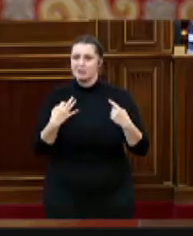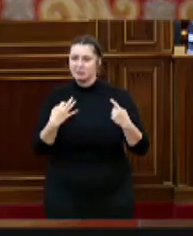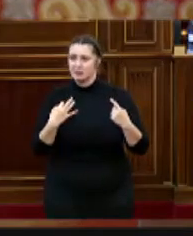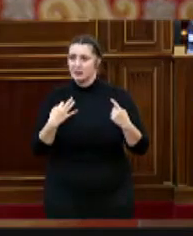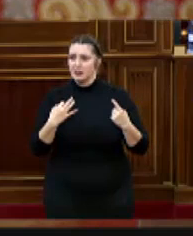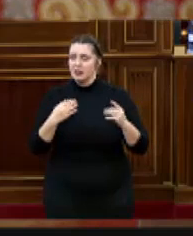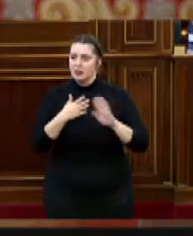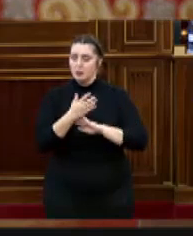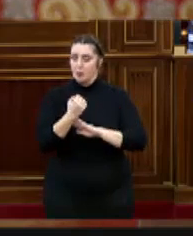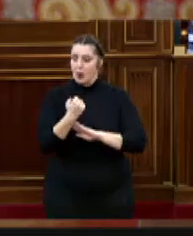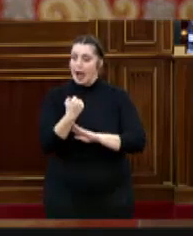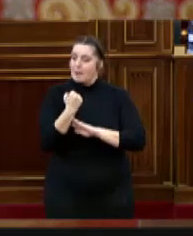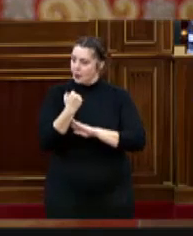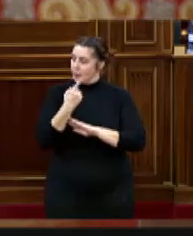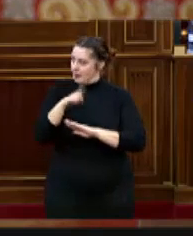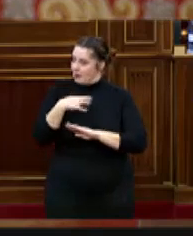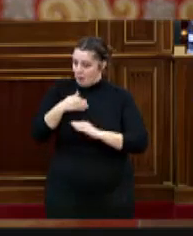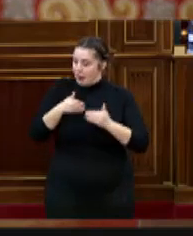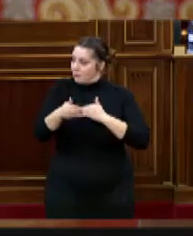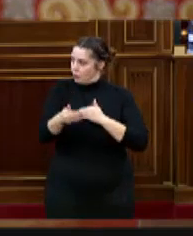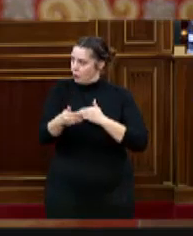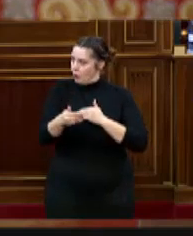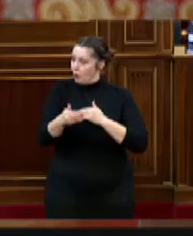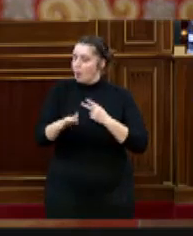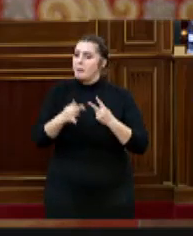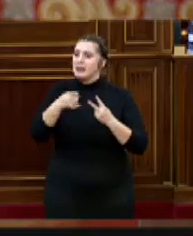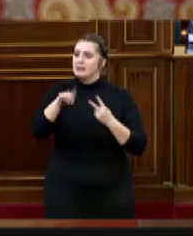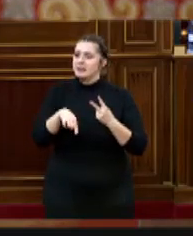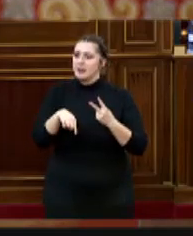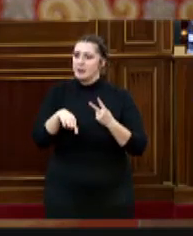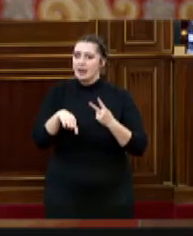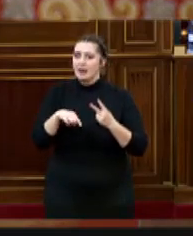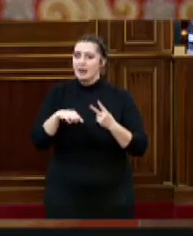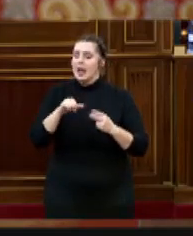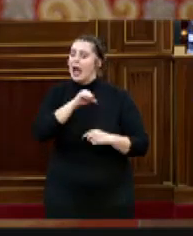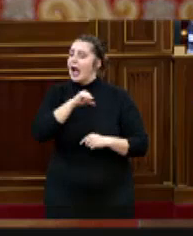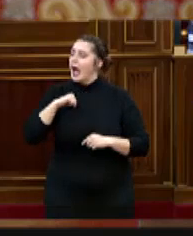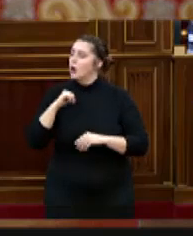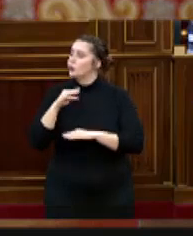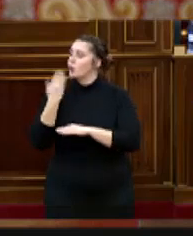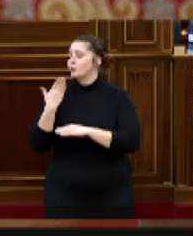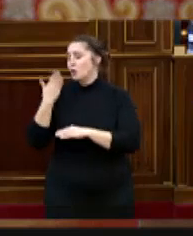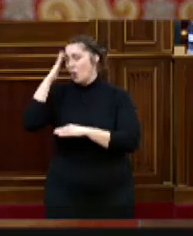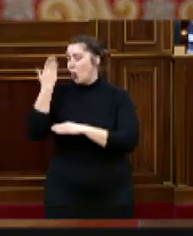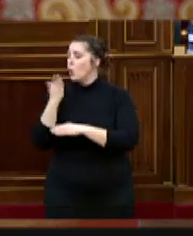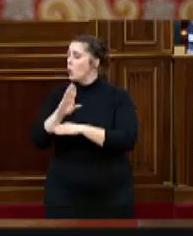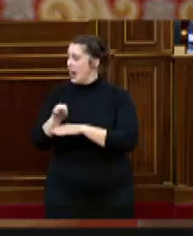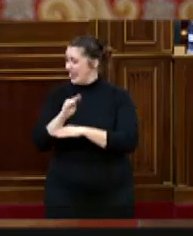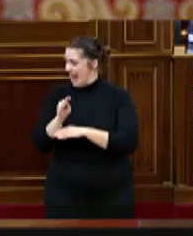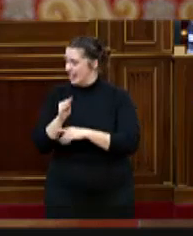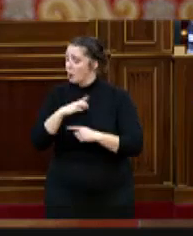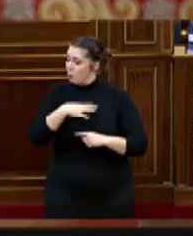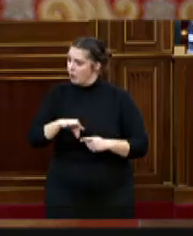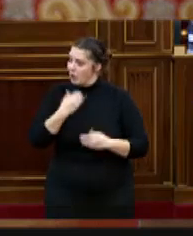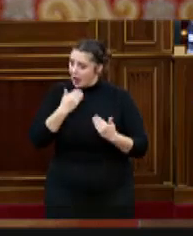nuestros propios apoyos también establecer auto curatelas ver lo que más nos